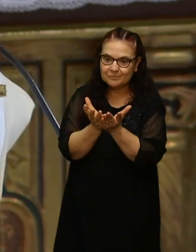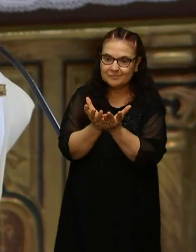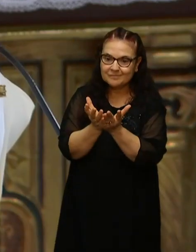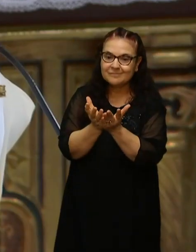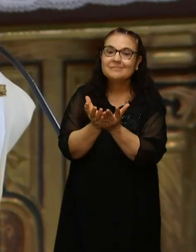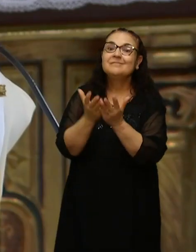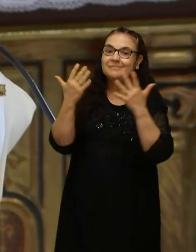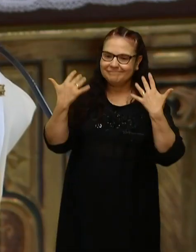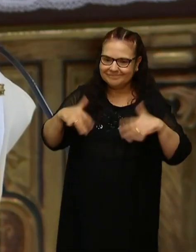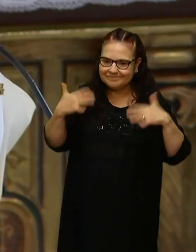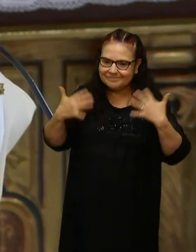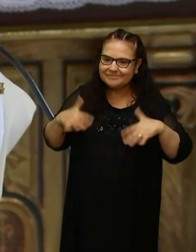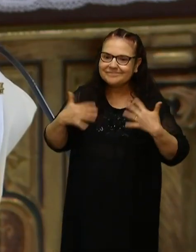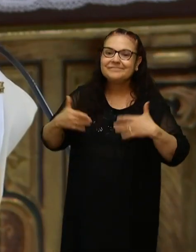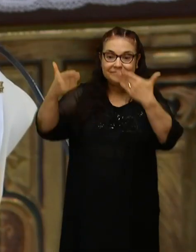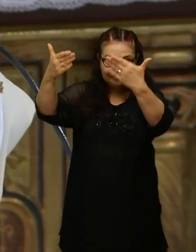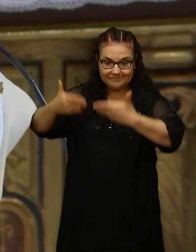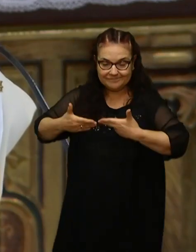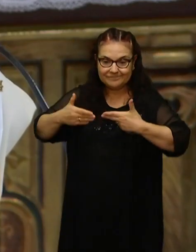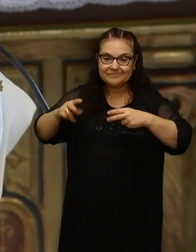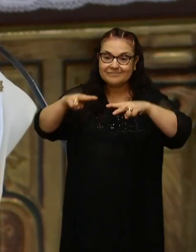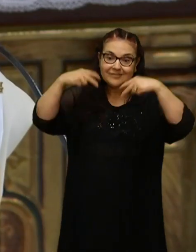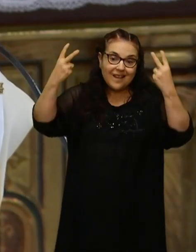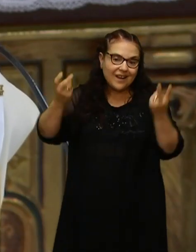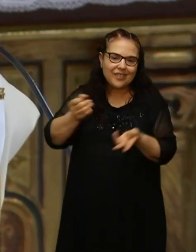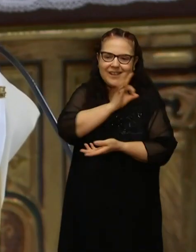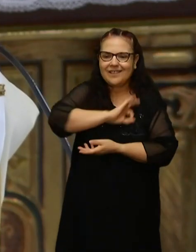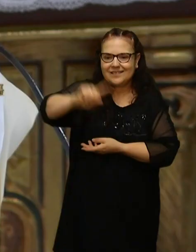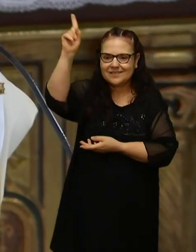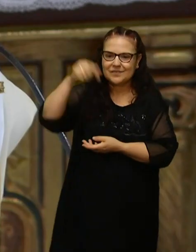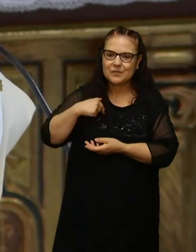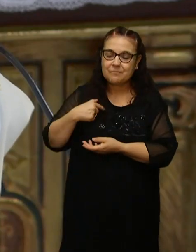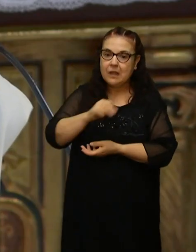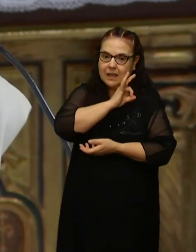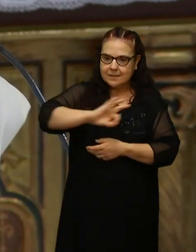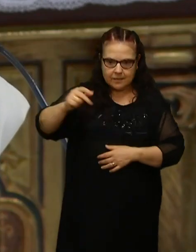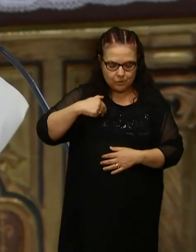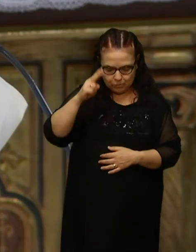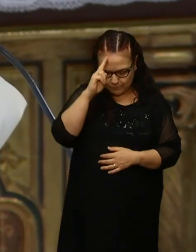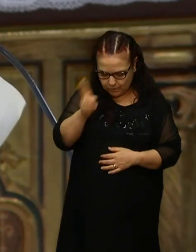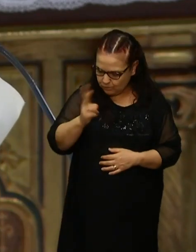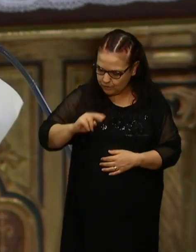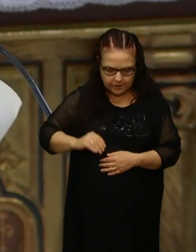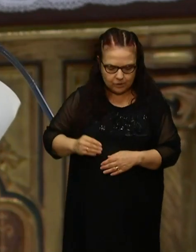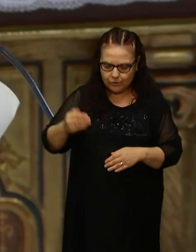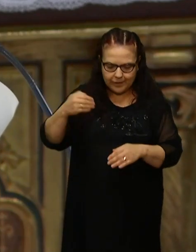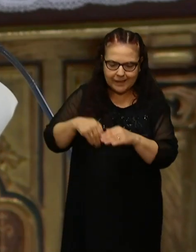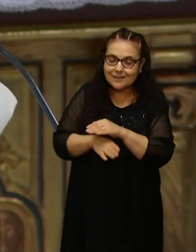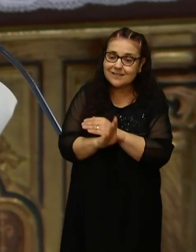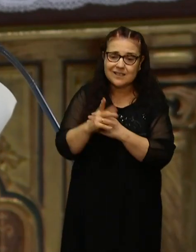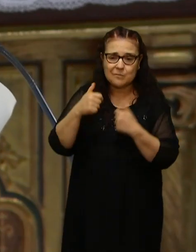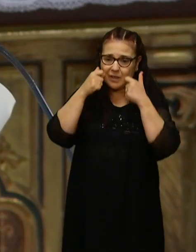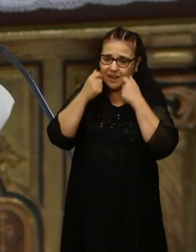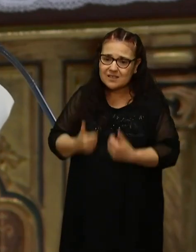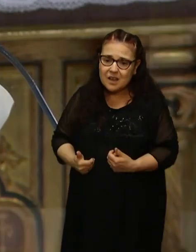mundo. Dichosos los invitados a la cena del Señor. No soy digno de que entres